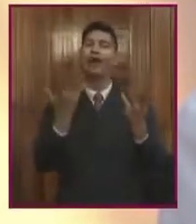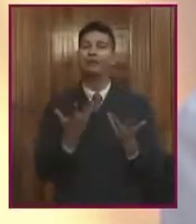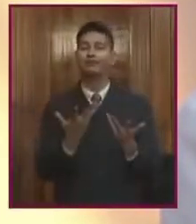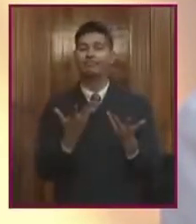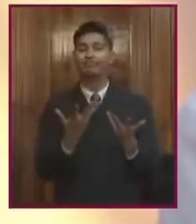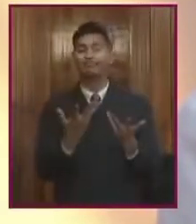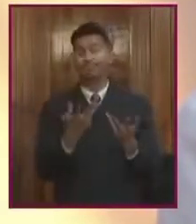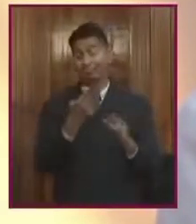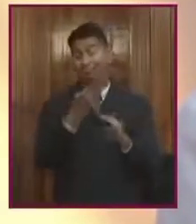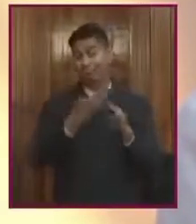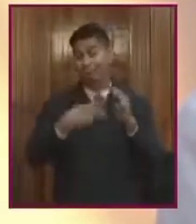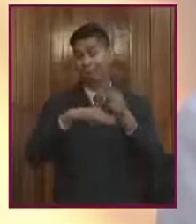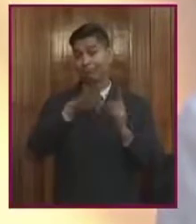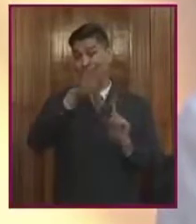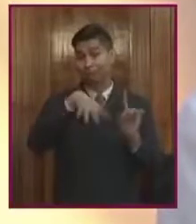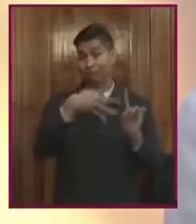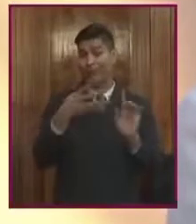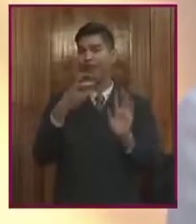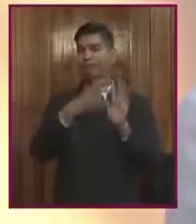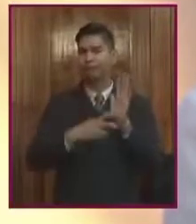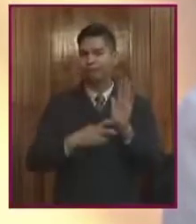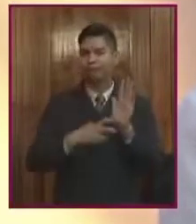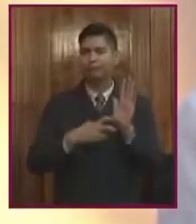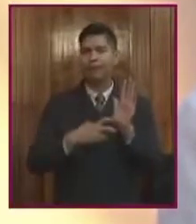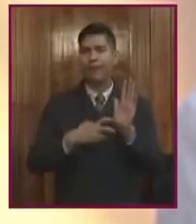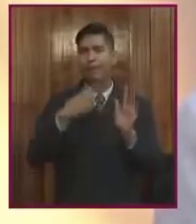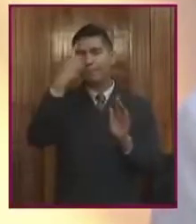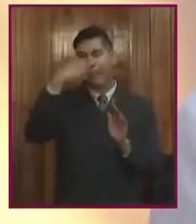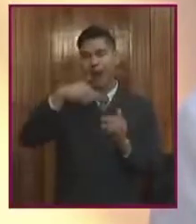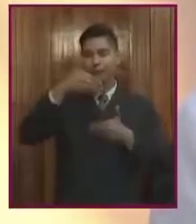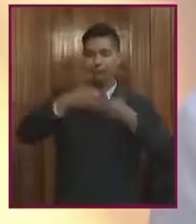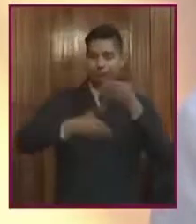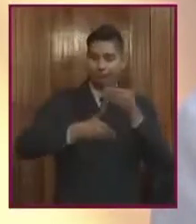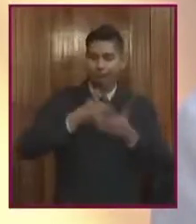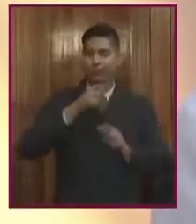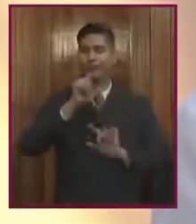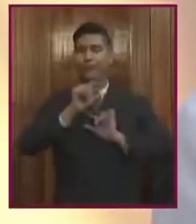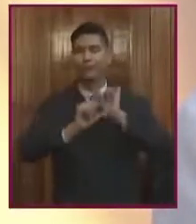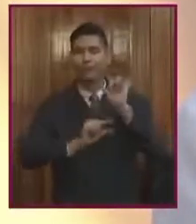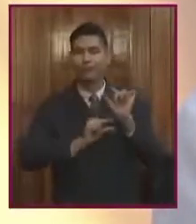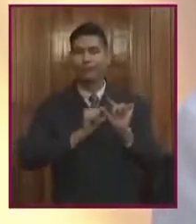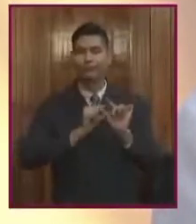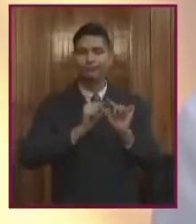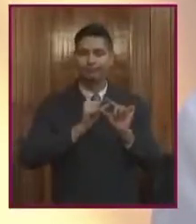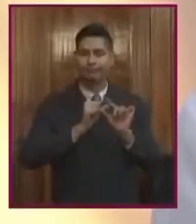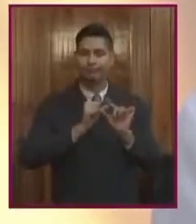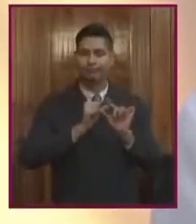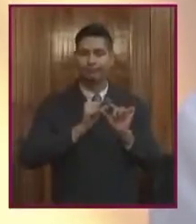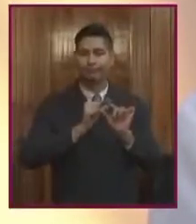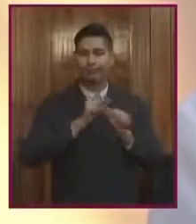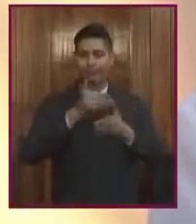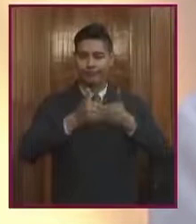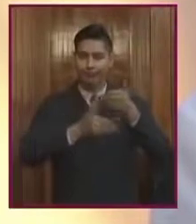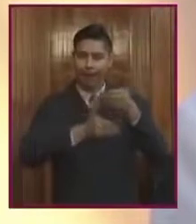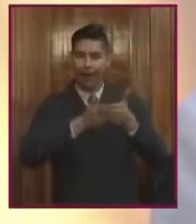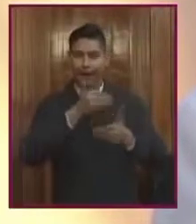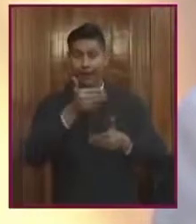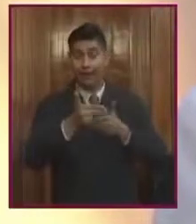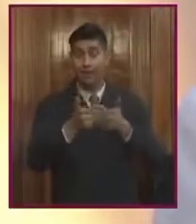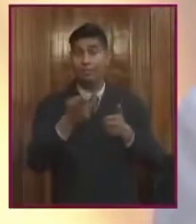estructura curricular que vaya gestándose paulatinamente a partir de ciertas bases